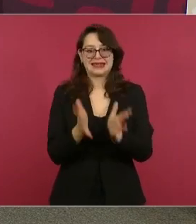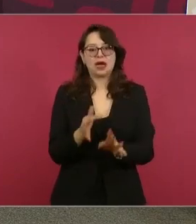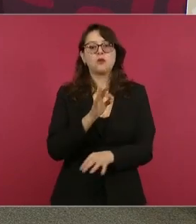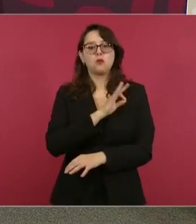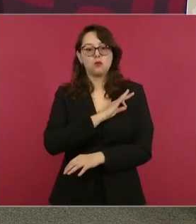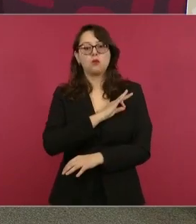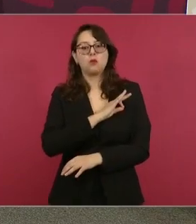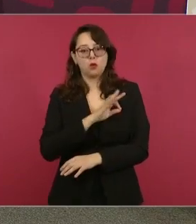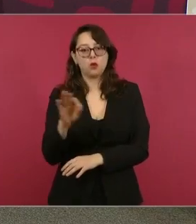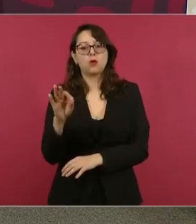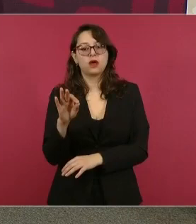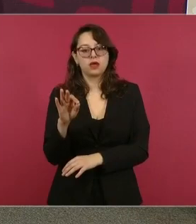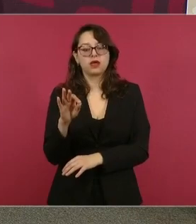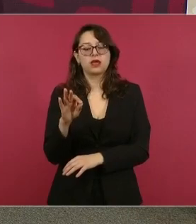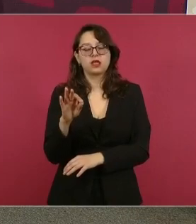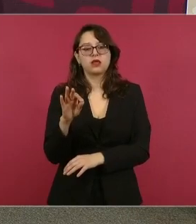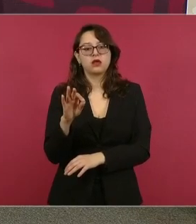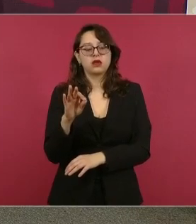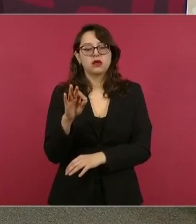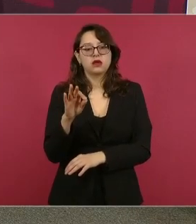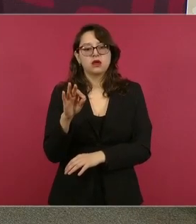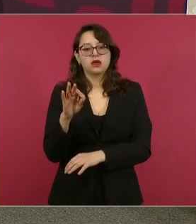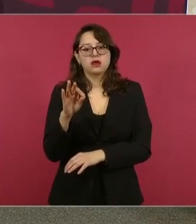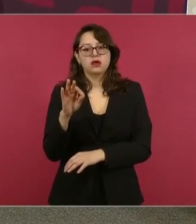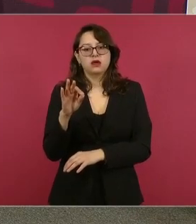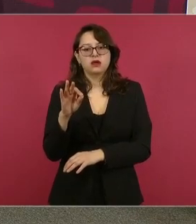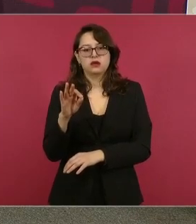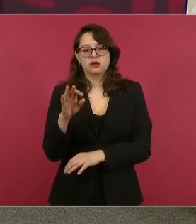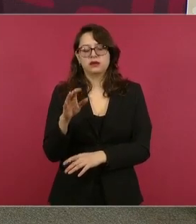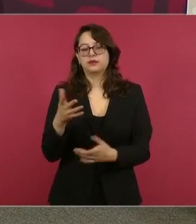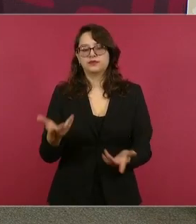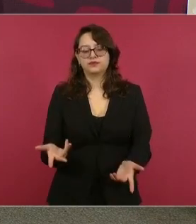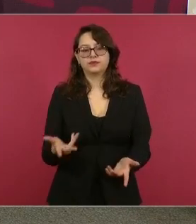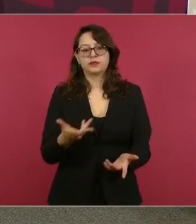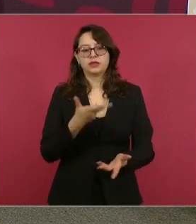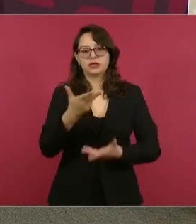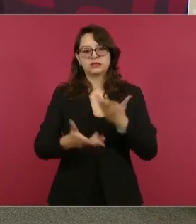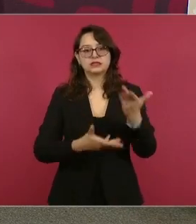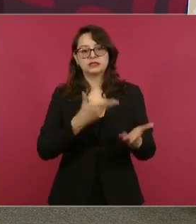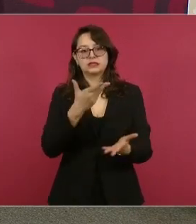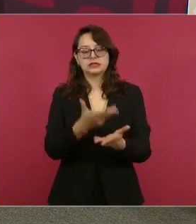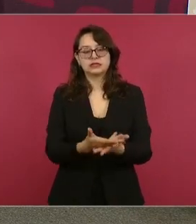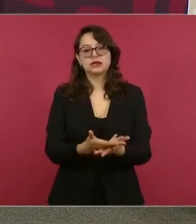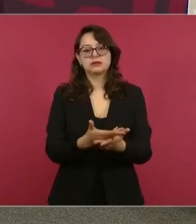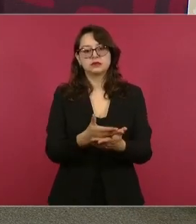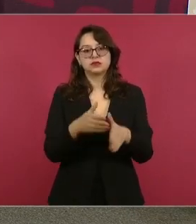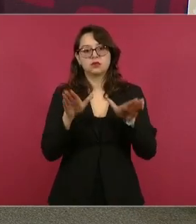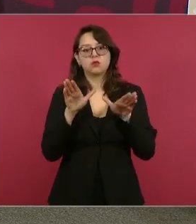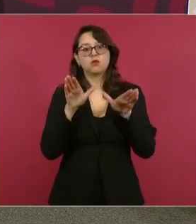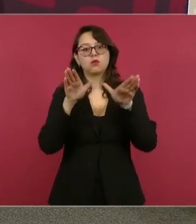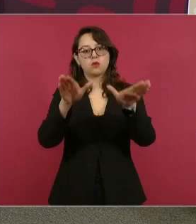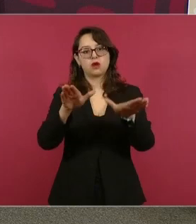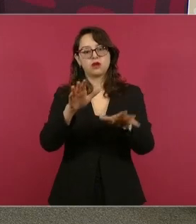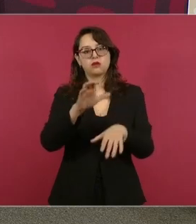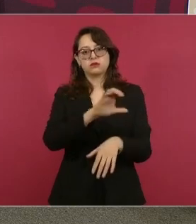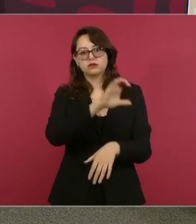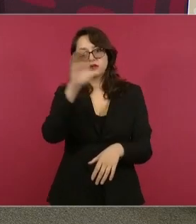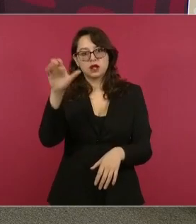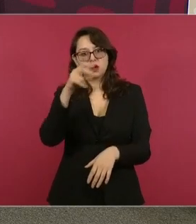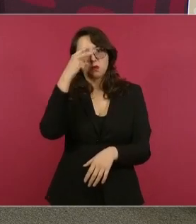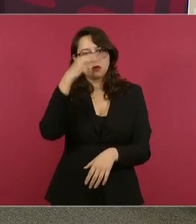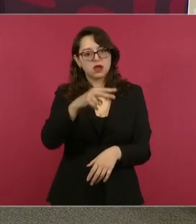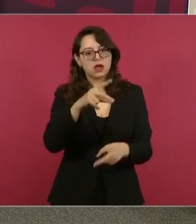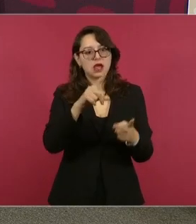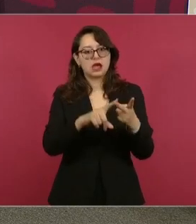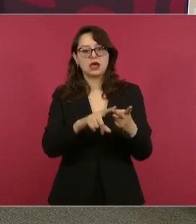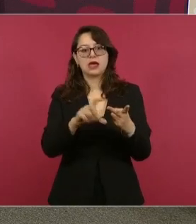de CENEAM, del Servicio a la Navegación en el Espacio Aéreo Mexicano, y también la Secretaría de